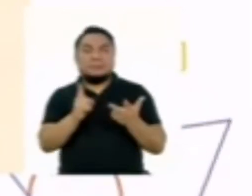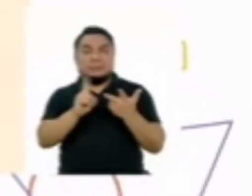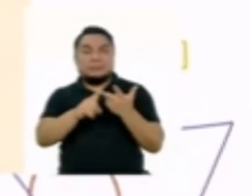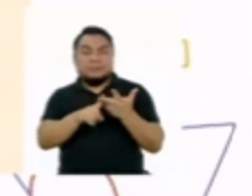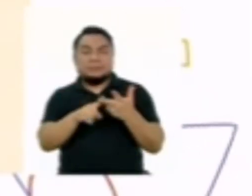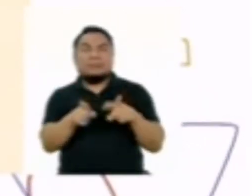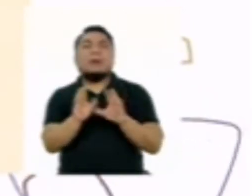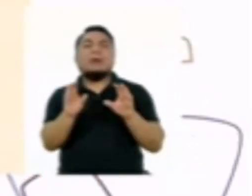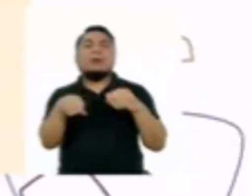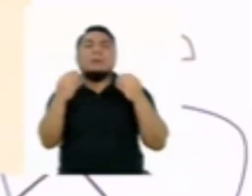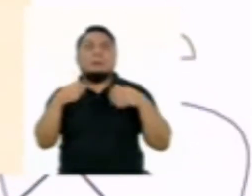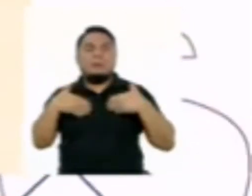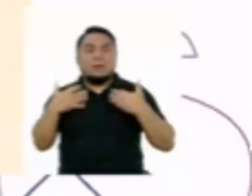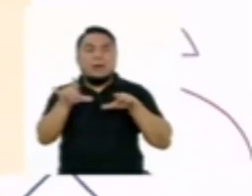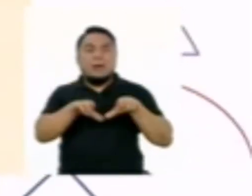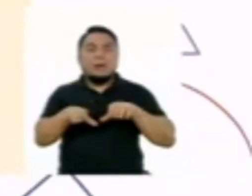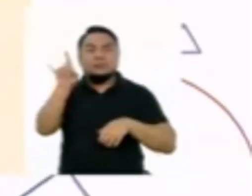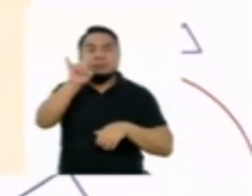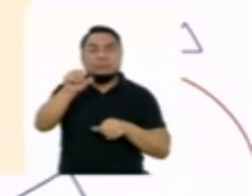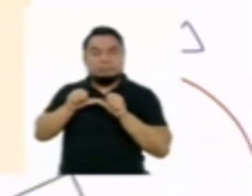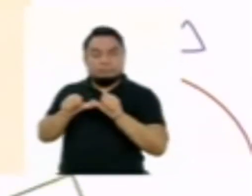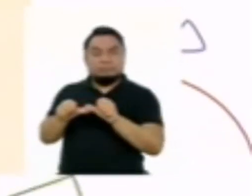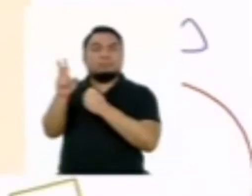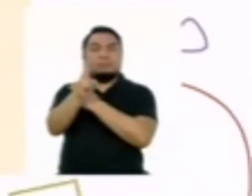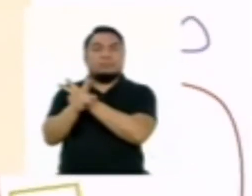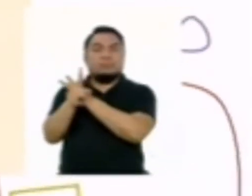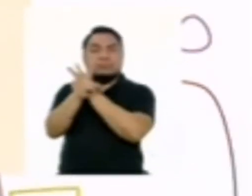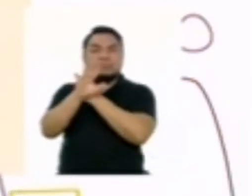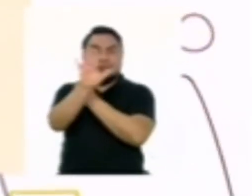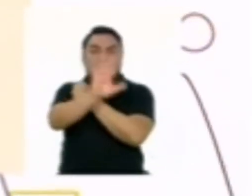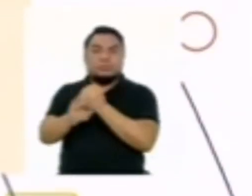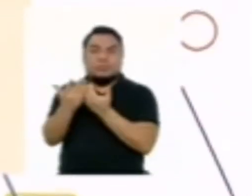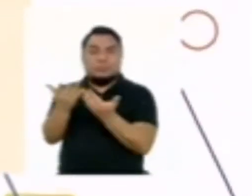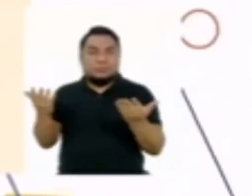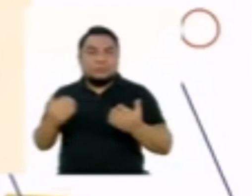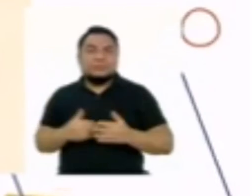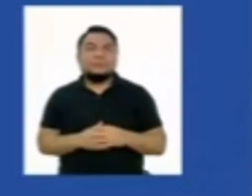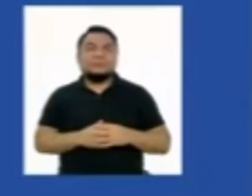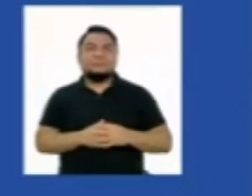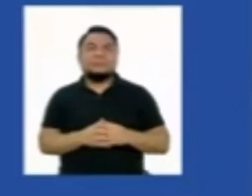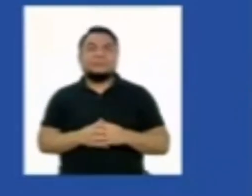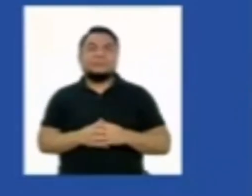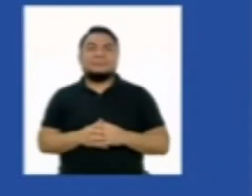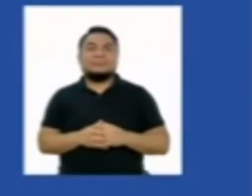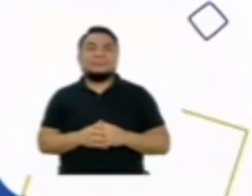Y ¿cómo se puede hacer un uso sustentable de los recursos naturales?